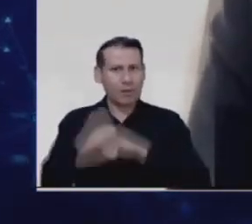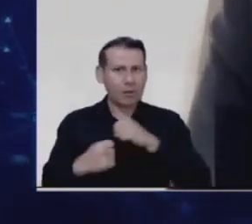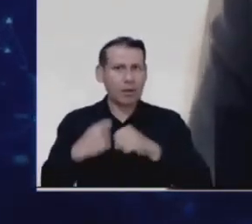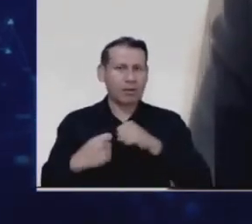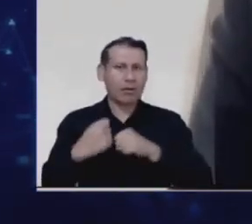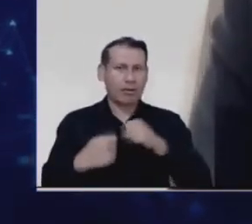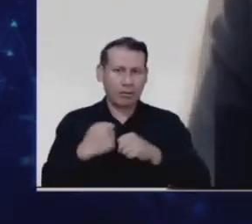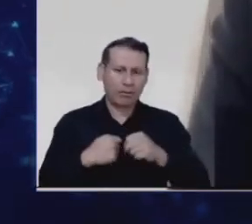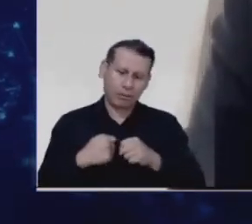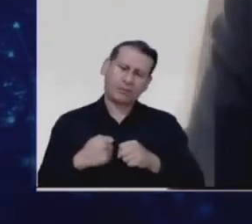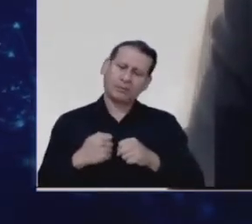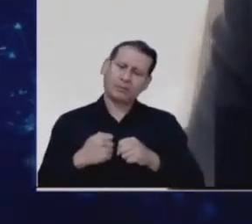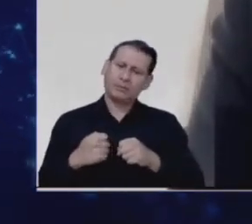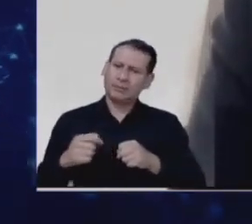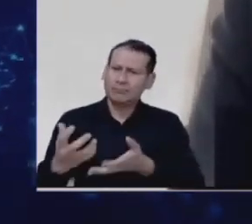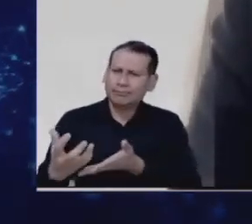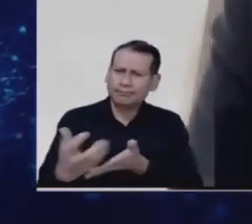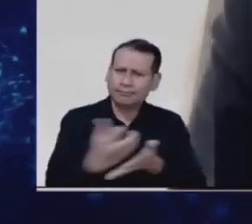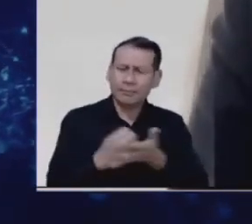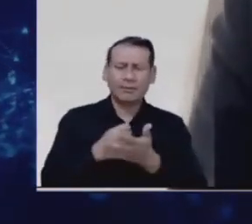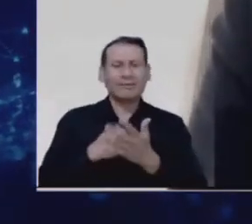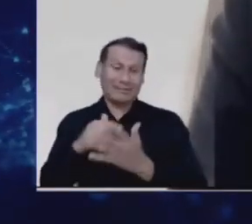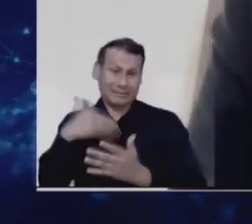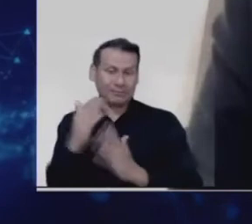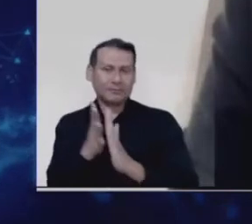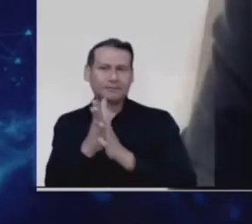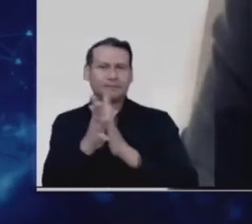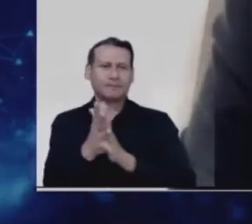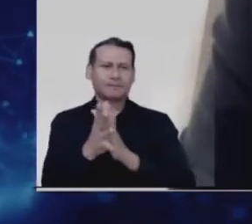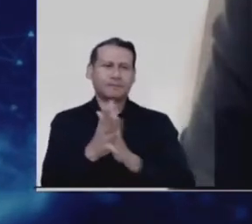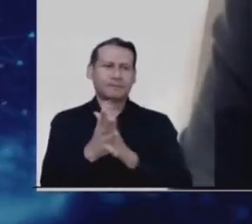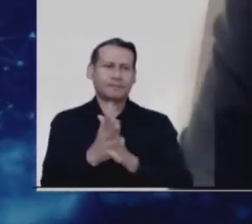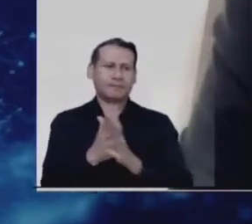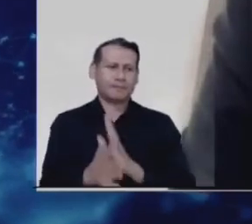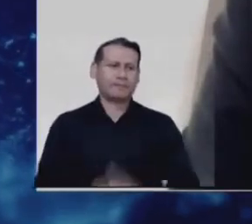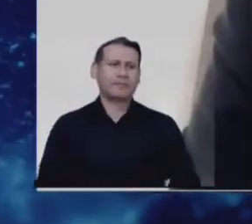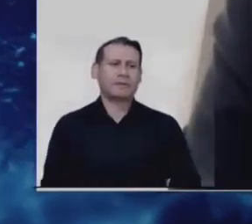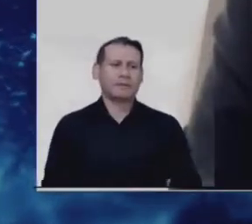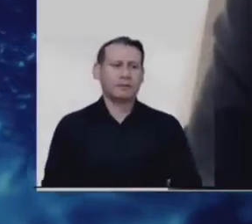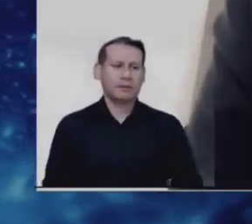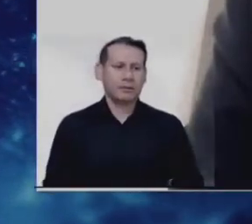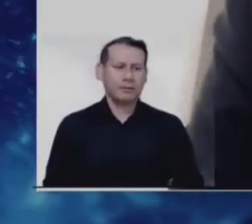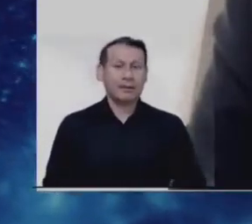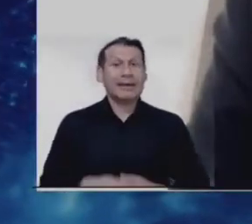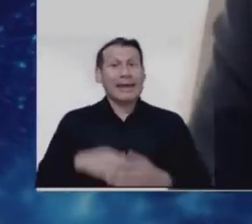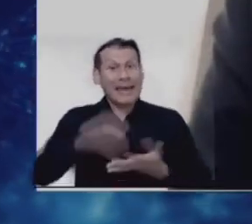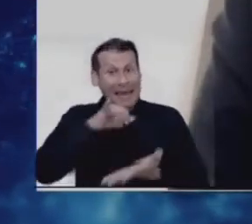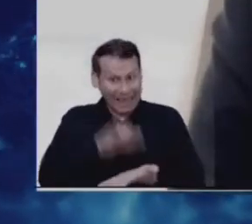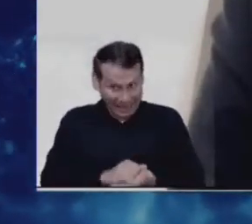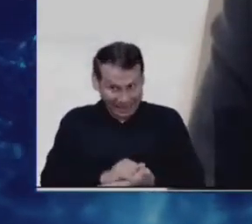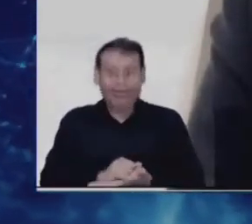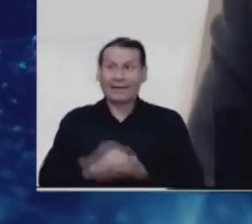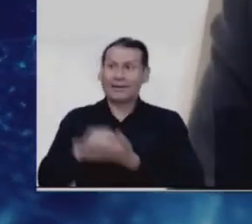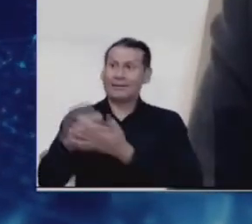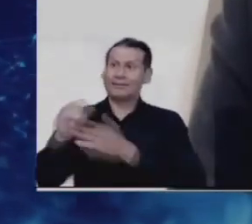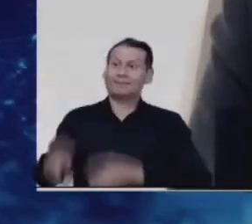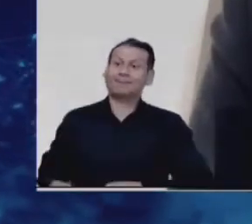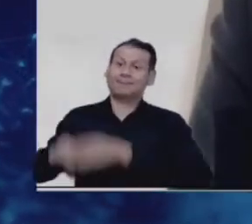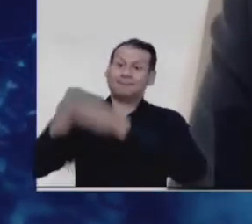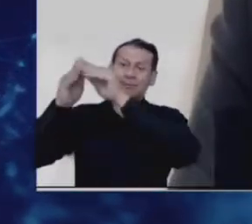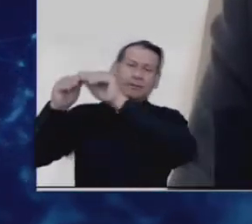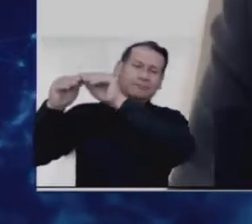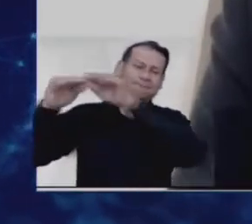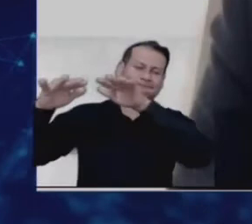licencia. Y por último, dejo la estabilidad del espectro en la región. Como mencioné,